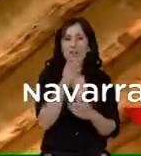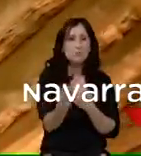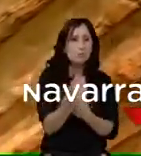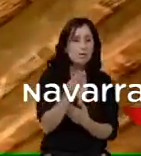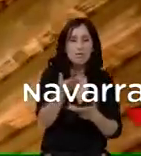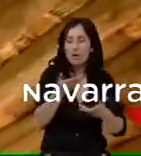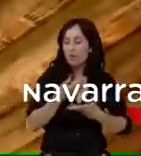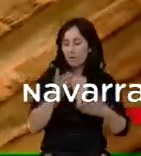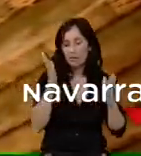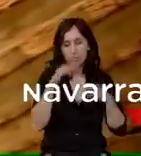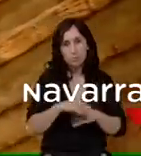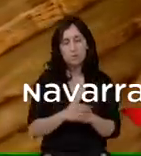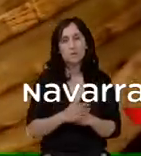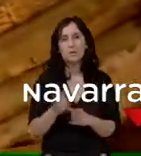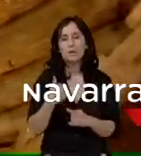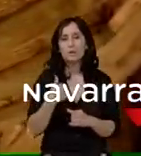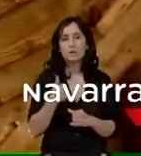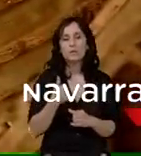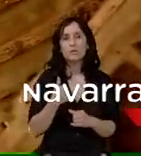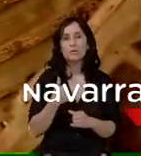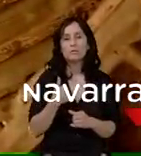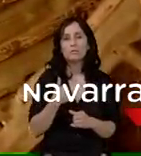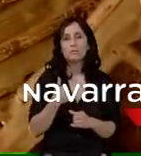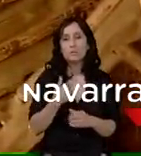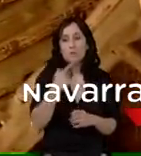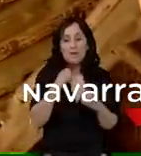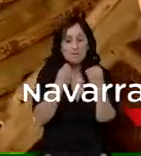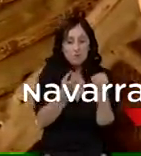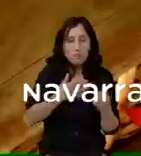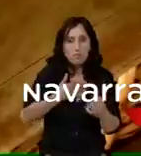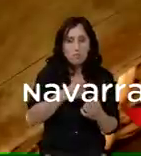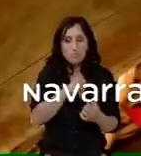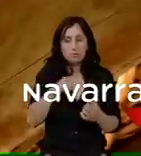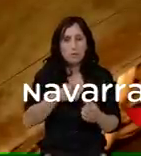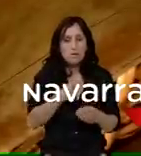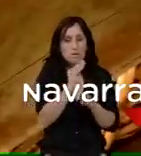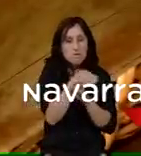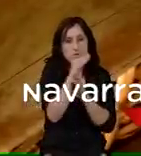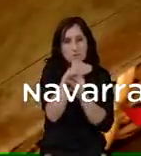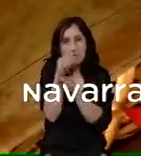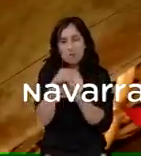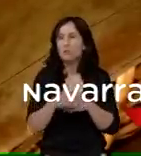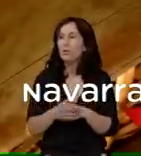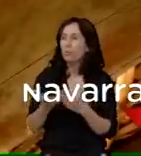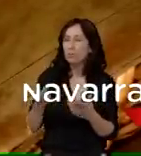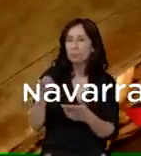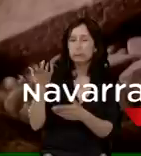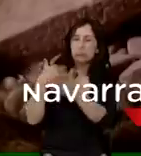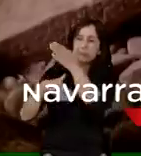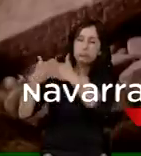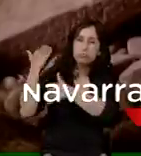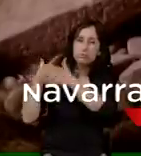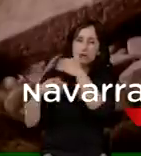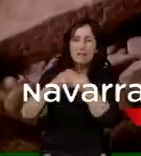subvención y lo estoy haciendo yo con mi esfuerzo personal. ¿Te imaginas hace muchos años